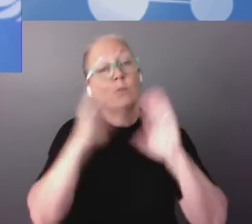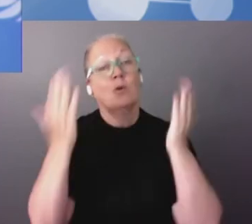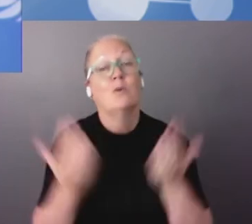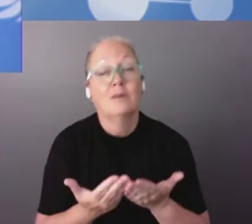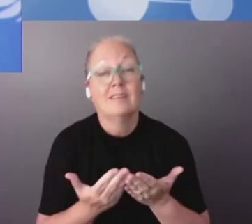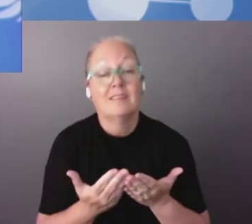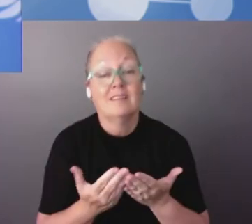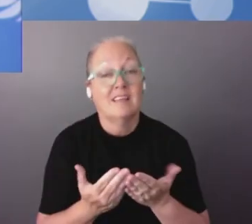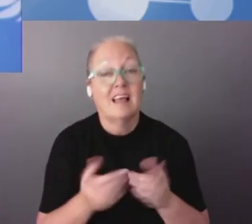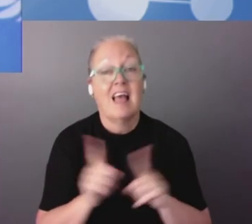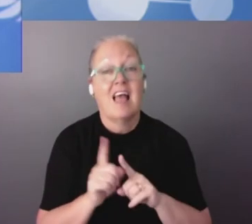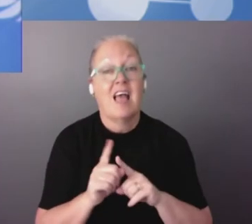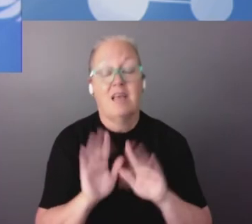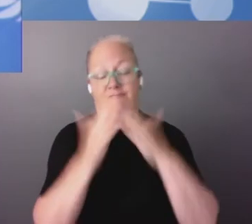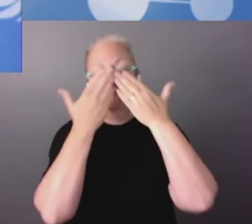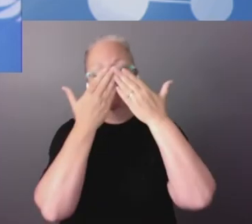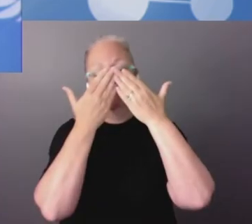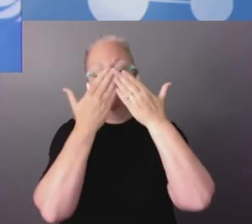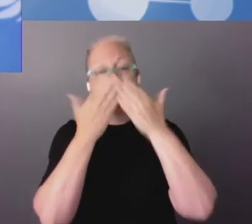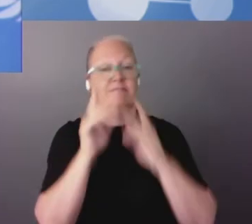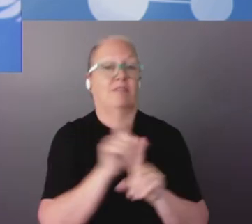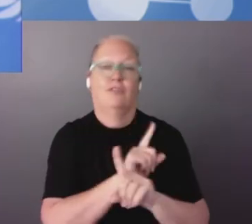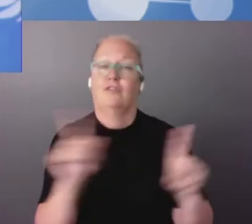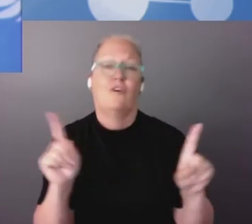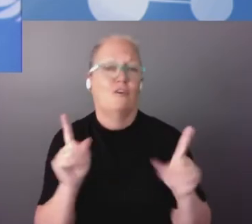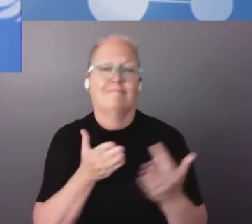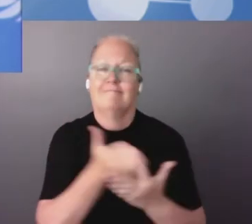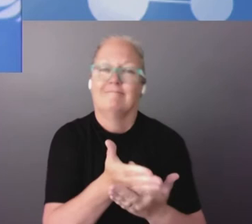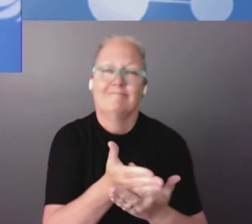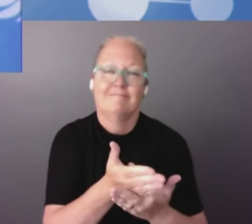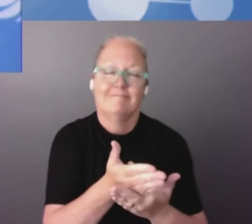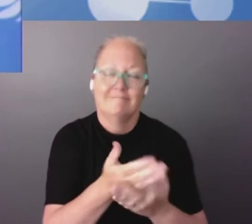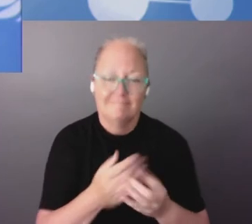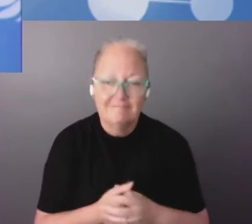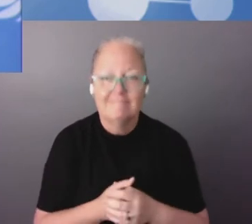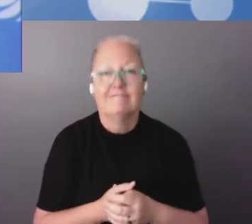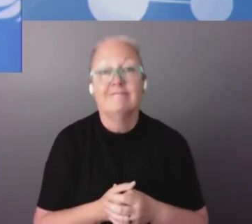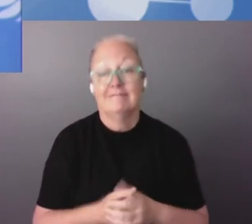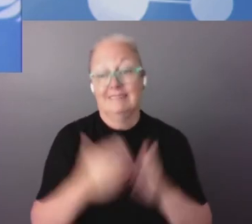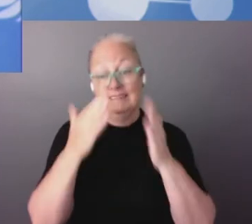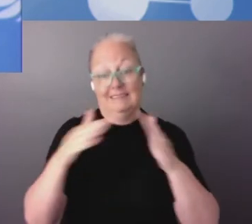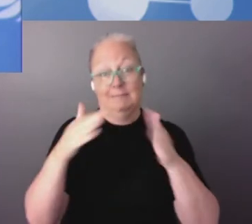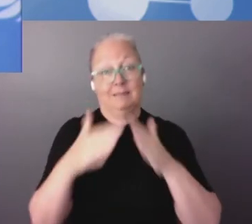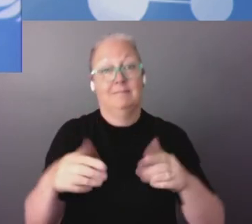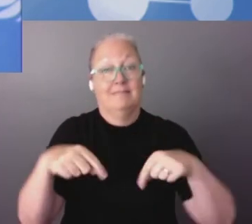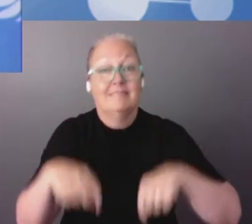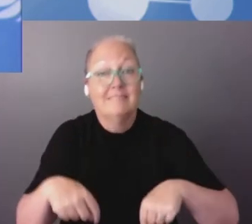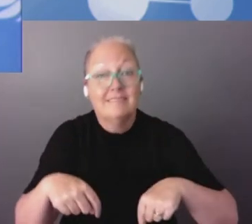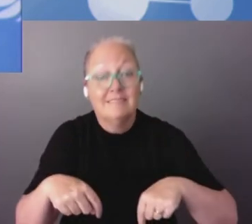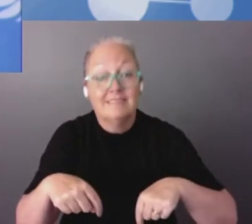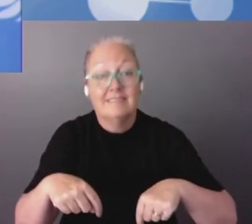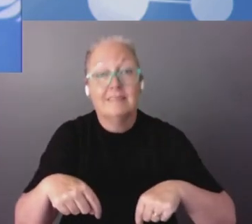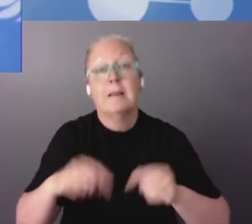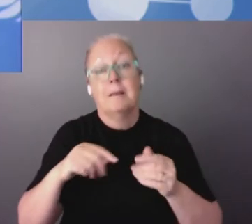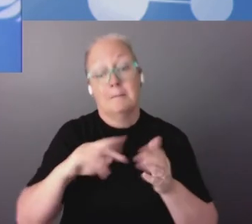sigue siendo el 37% de la población global, es decir, casi 3.000 millones de personas, son personas